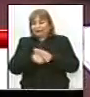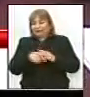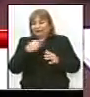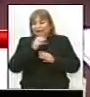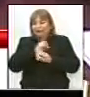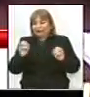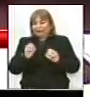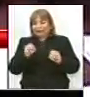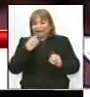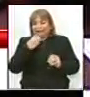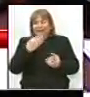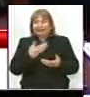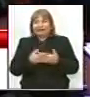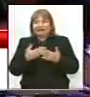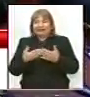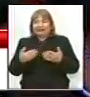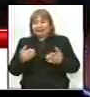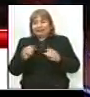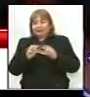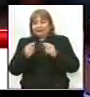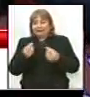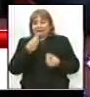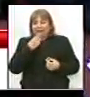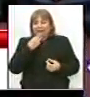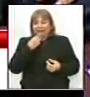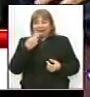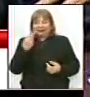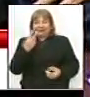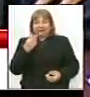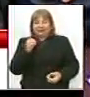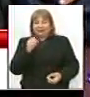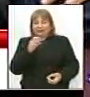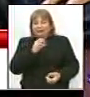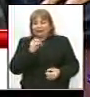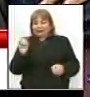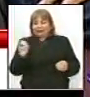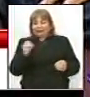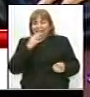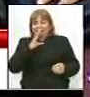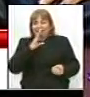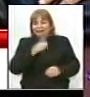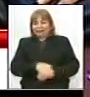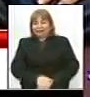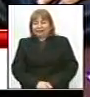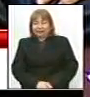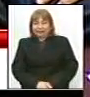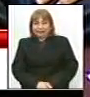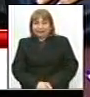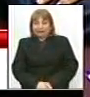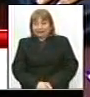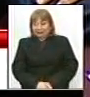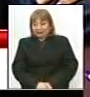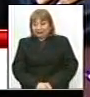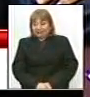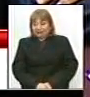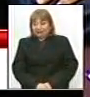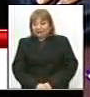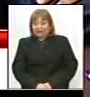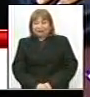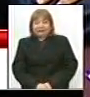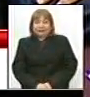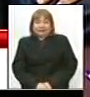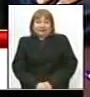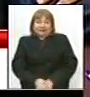dicho absolutamente nada y el congresista mulder ni el congresista velázquez a que hay nada de nada ahorita has hablado bueno señor